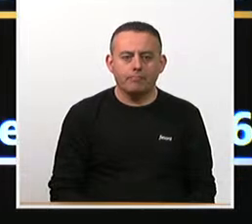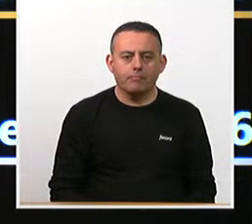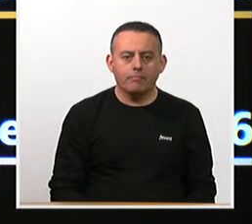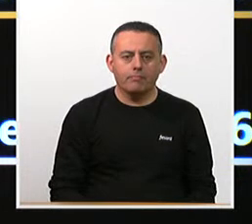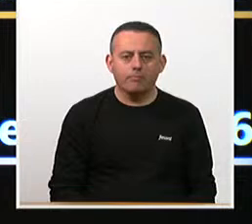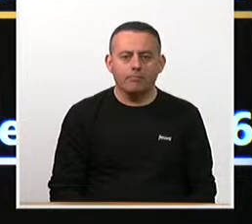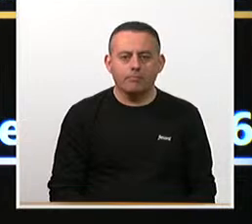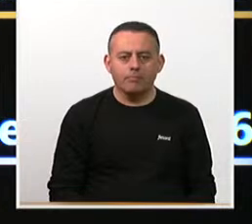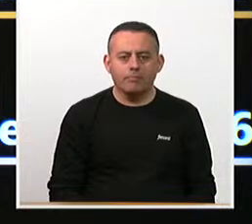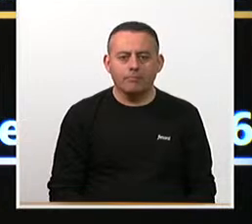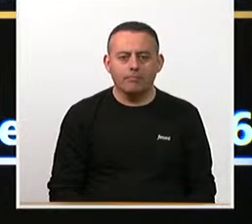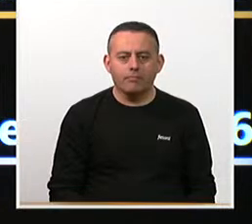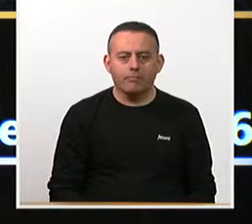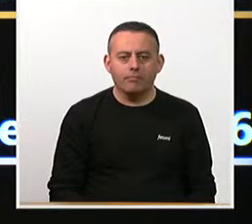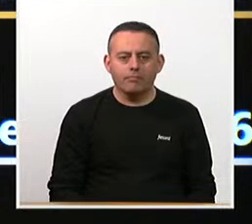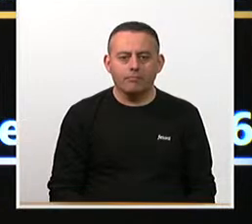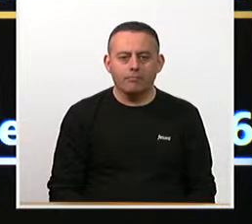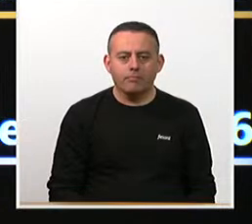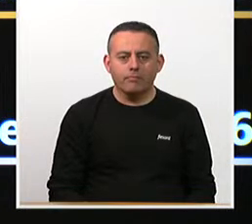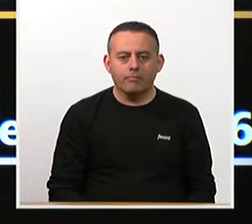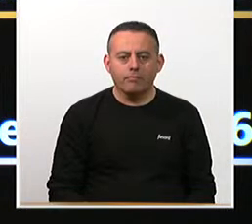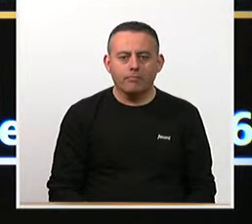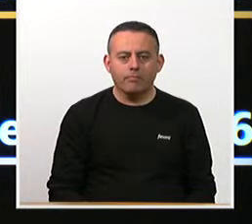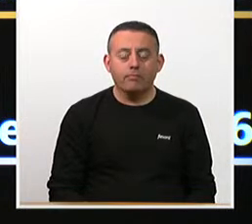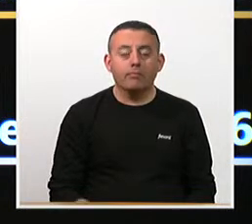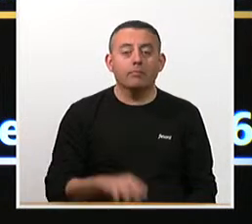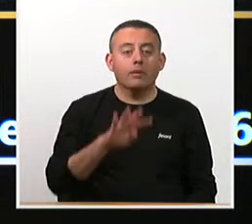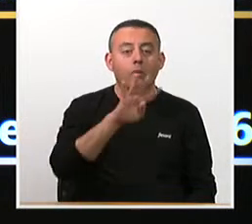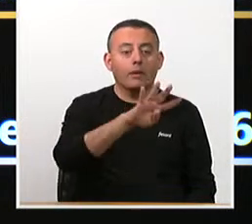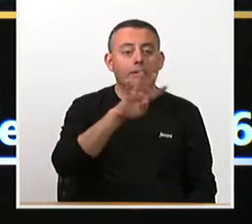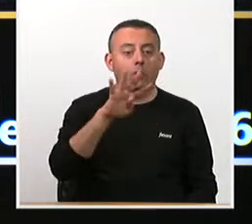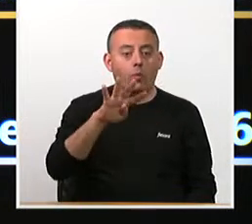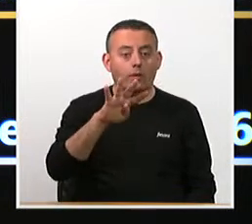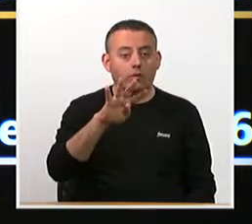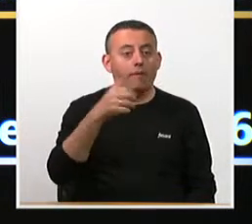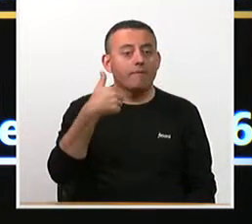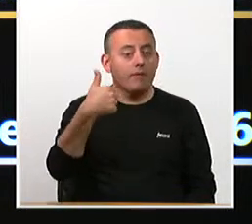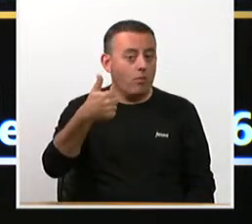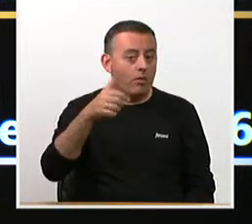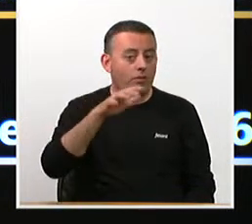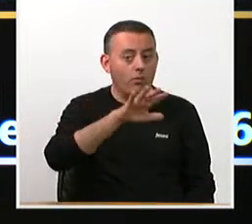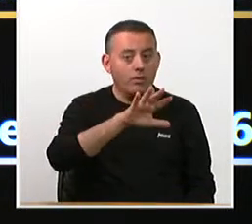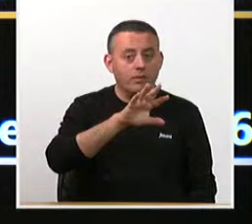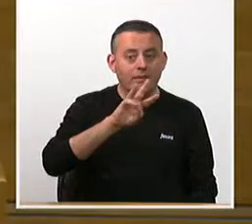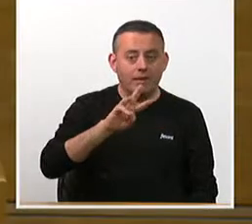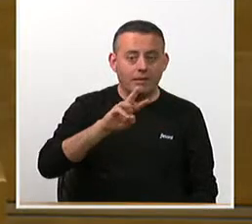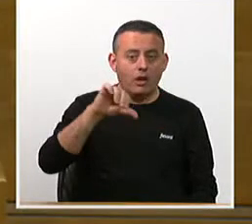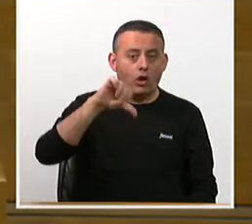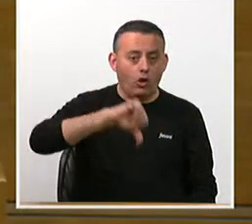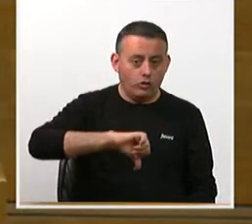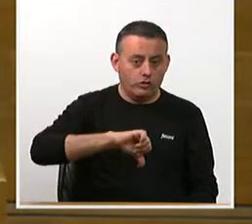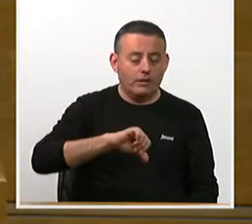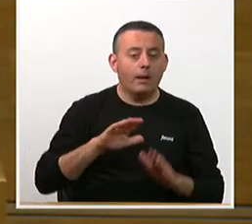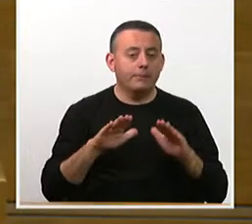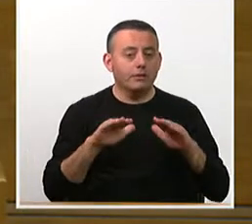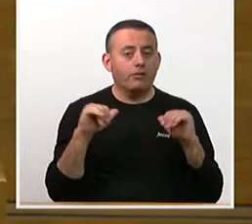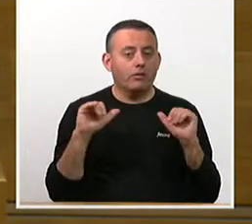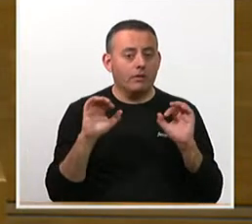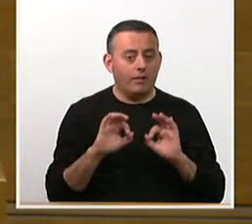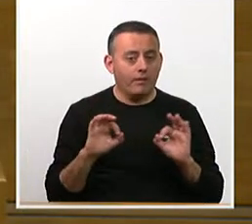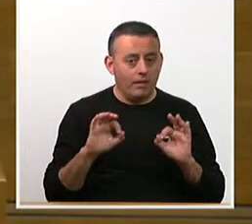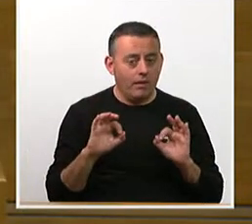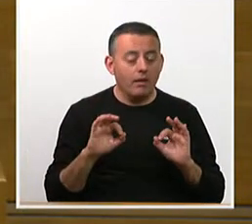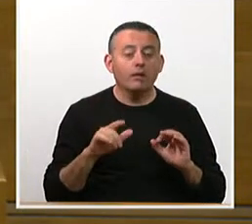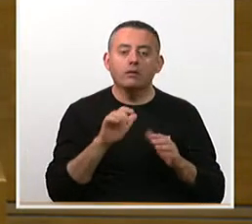equivocado pues con 44 votos a favor 53 en contra cer abstenciones queda